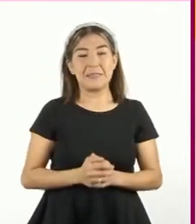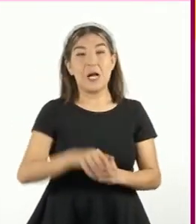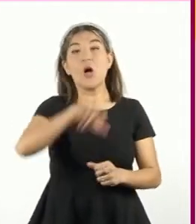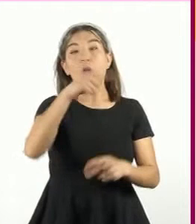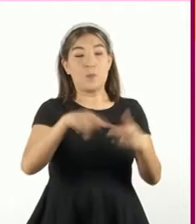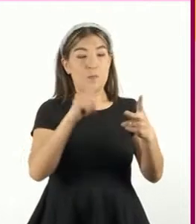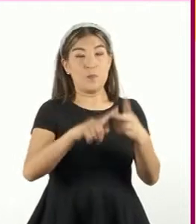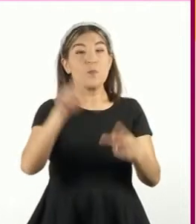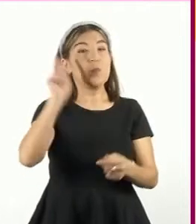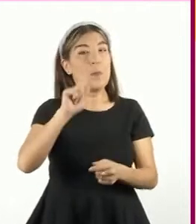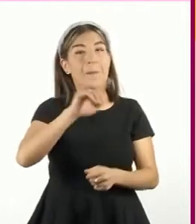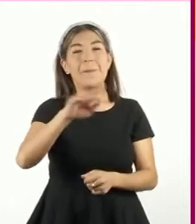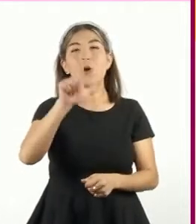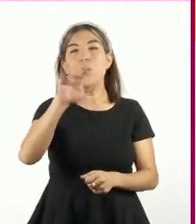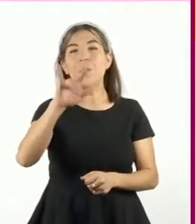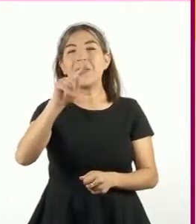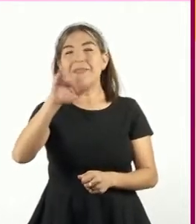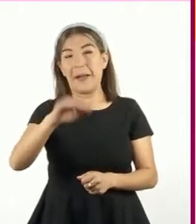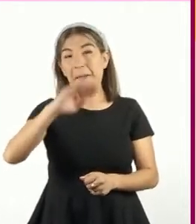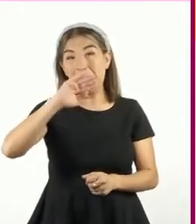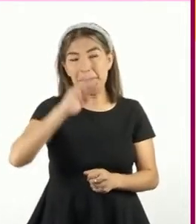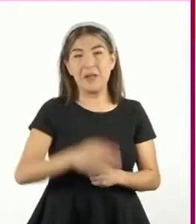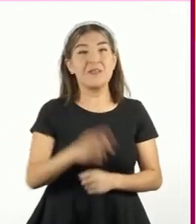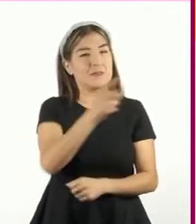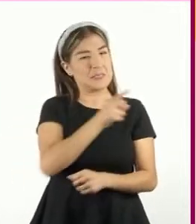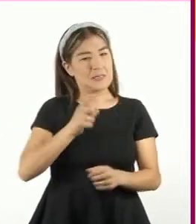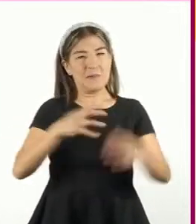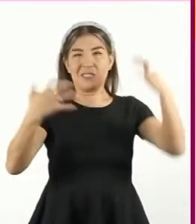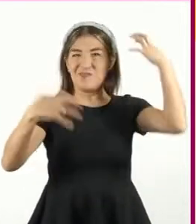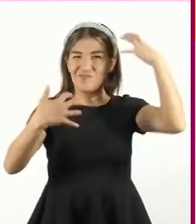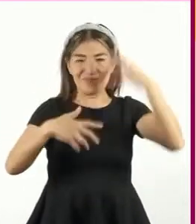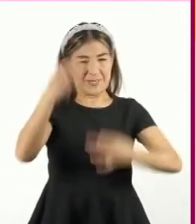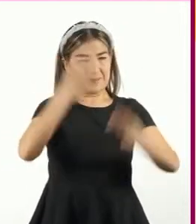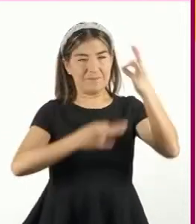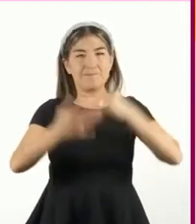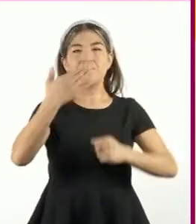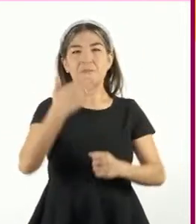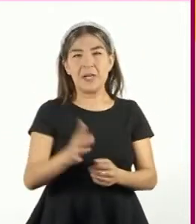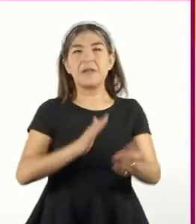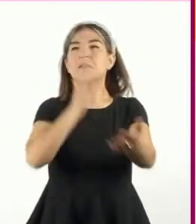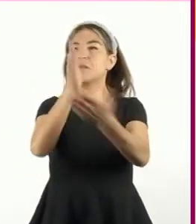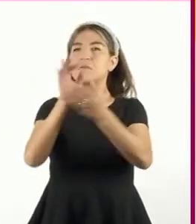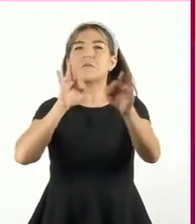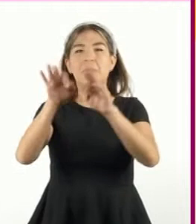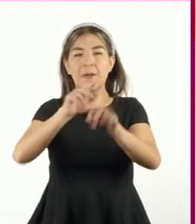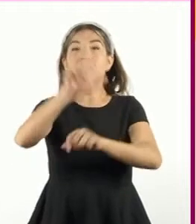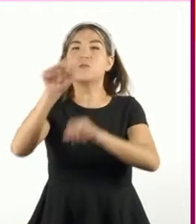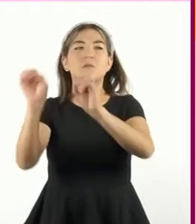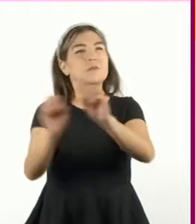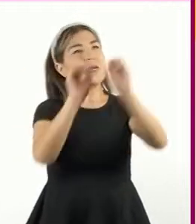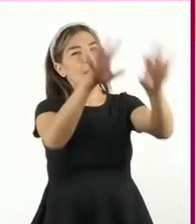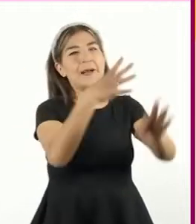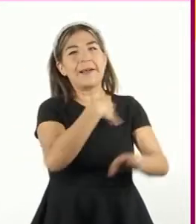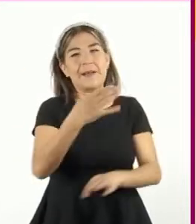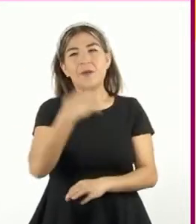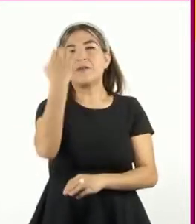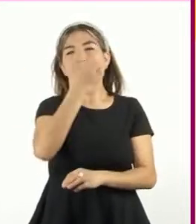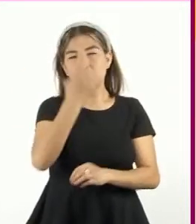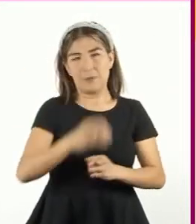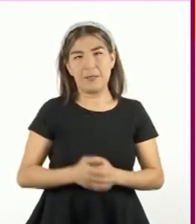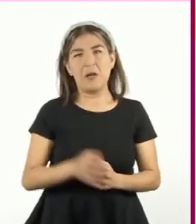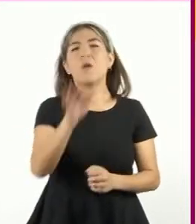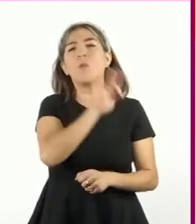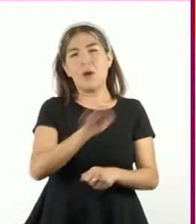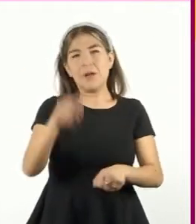la mamá, argumenta que debe ir bien arreglada a su empleo y llevar a sus hijos a la escuela, por lo que tiene derecho